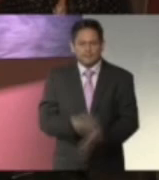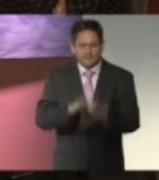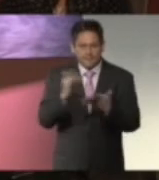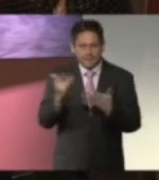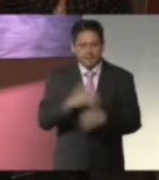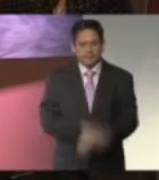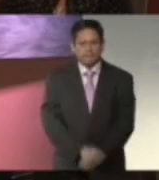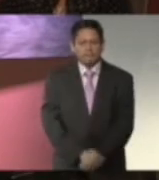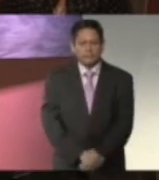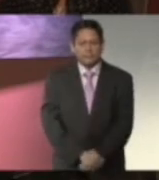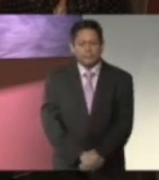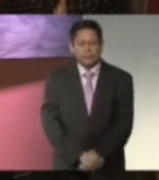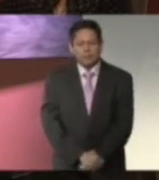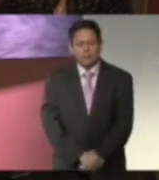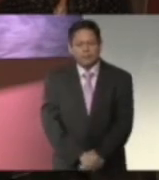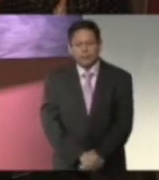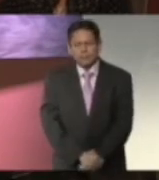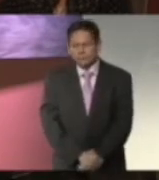Sí,